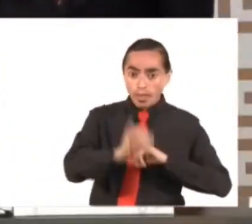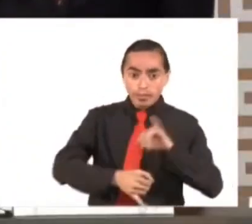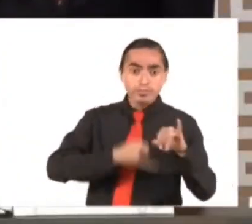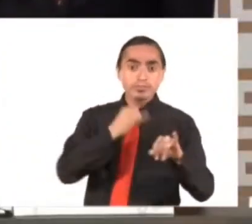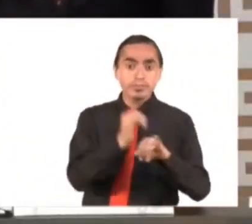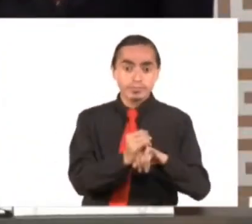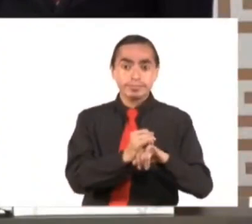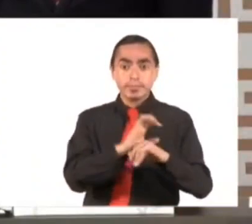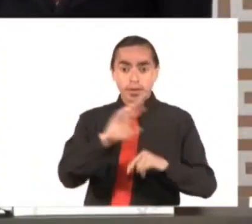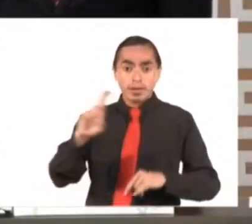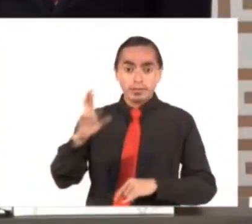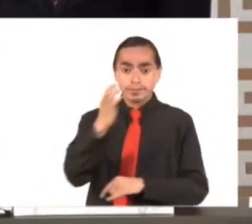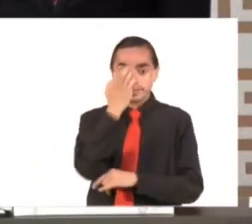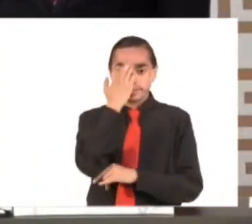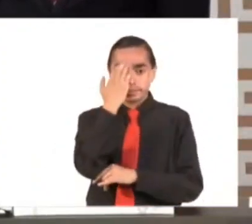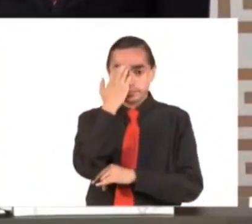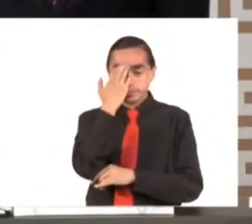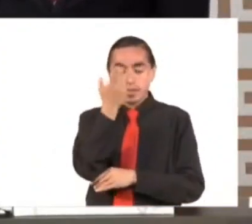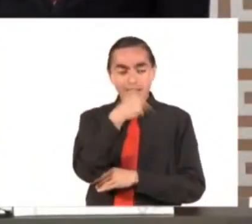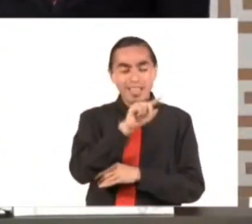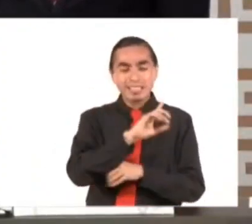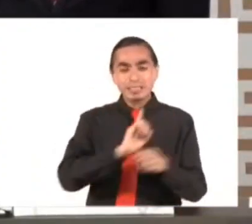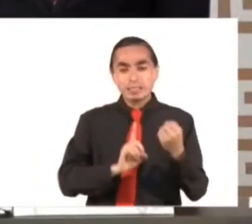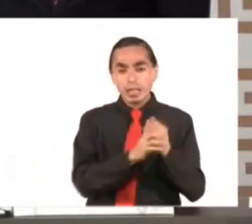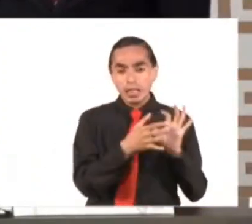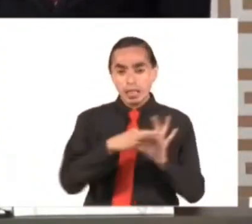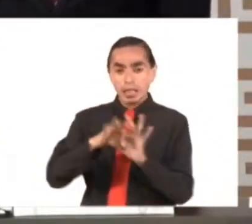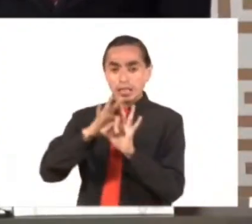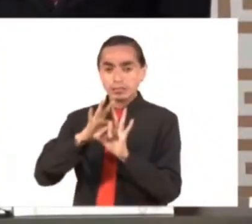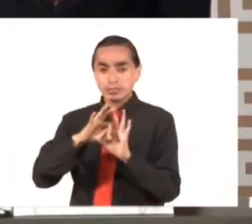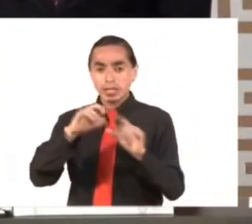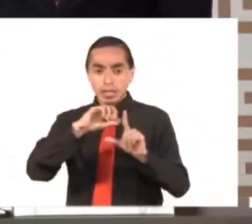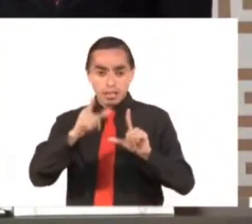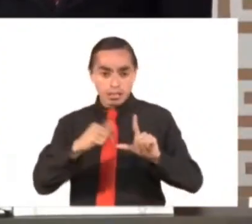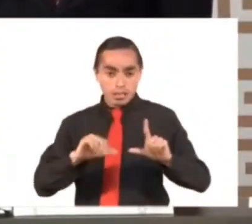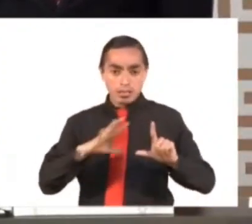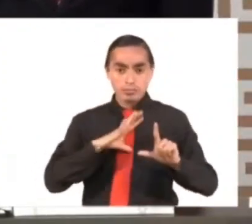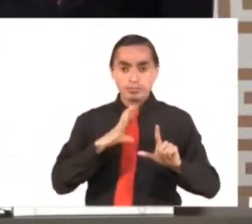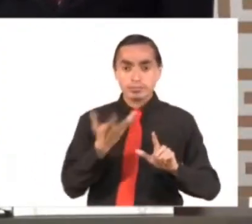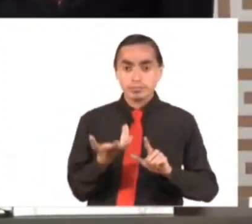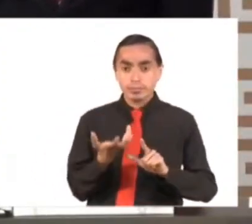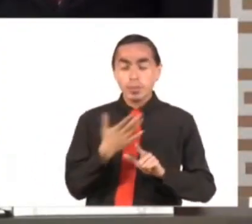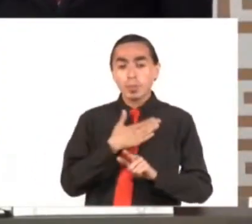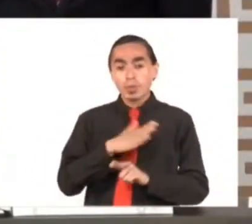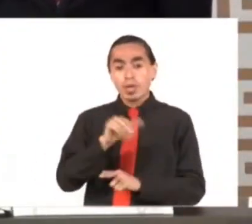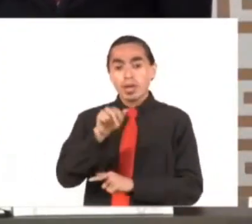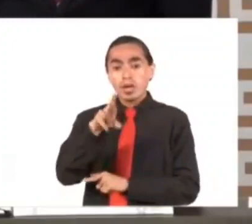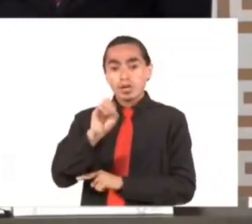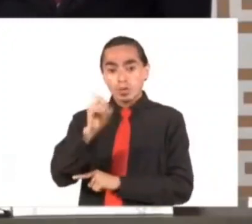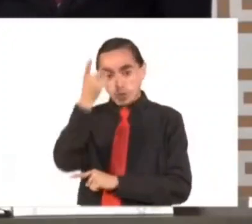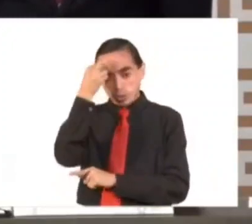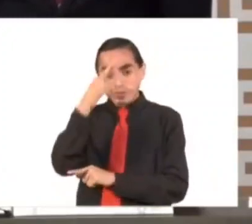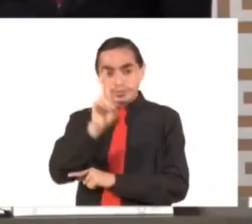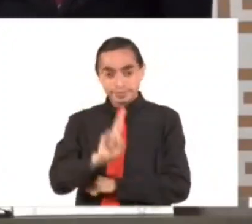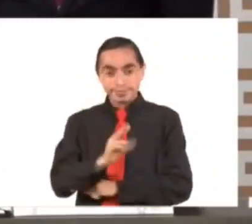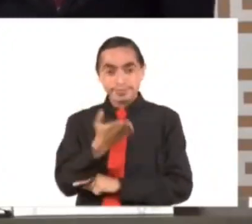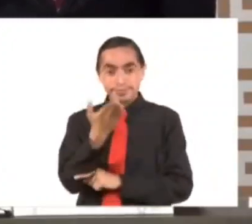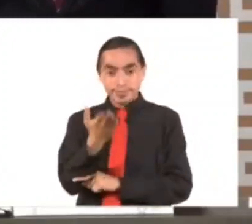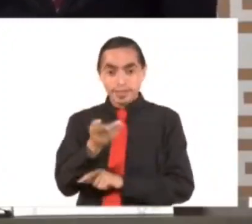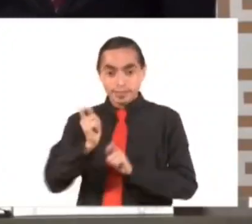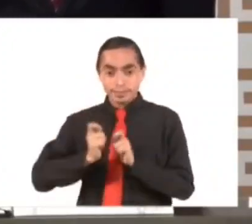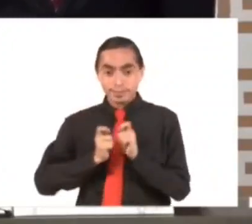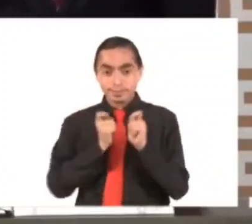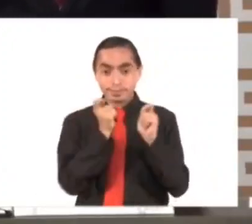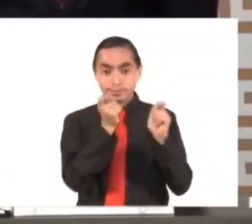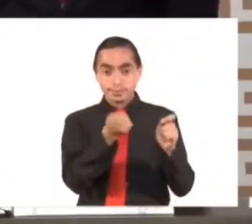internacional vinculada con los problemas nacionales. Así que, pues, doctor Arturo Reyes Sandoval, le tomo